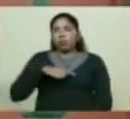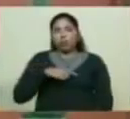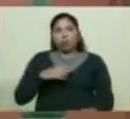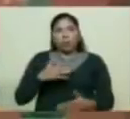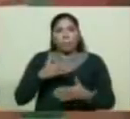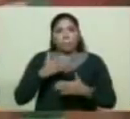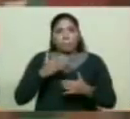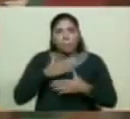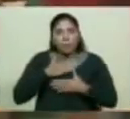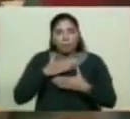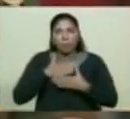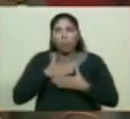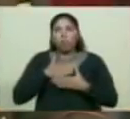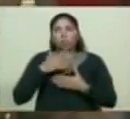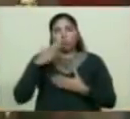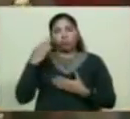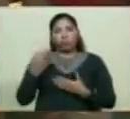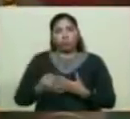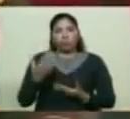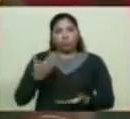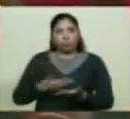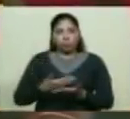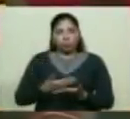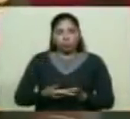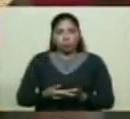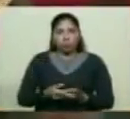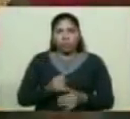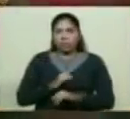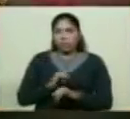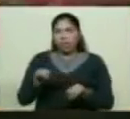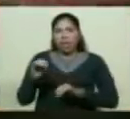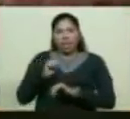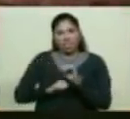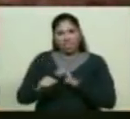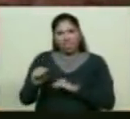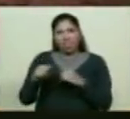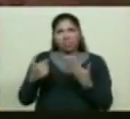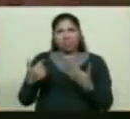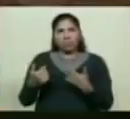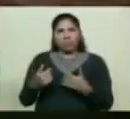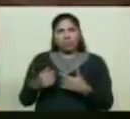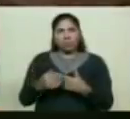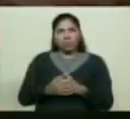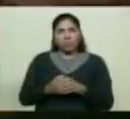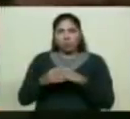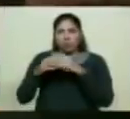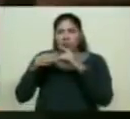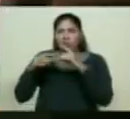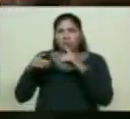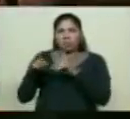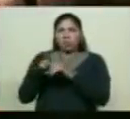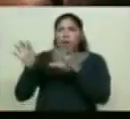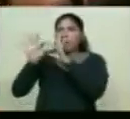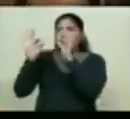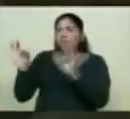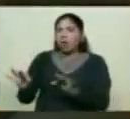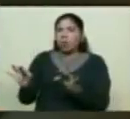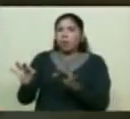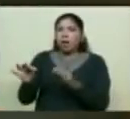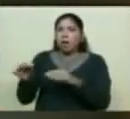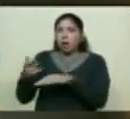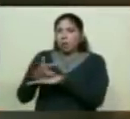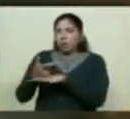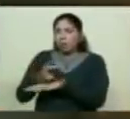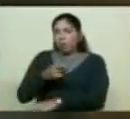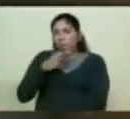realidad evitando así calcar de manera exacta modelos políticos fraguados de otras